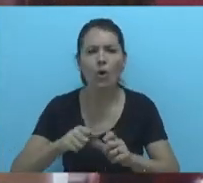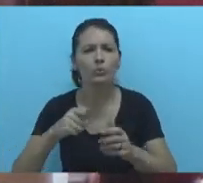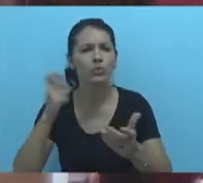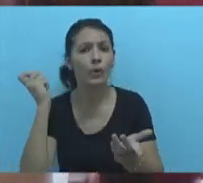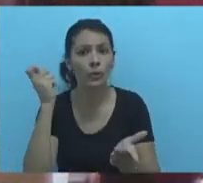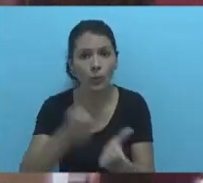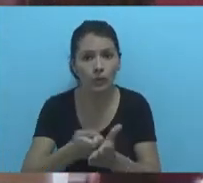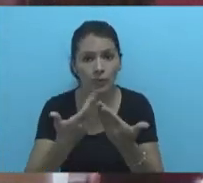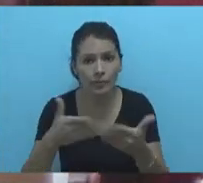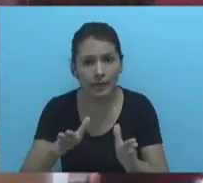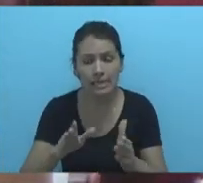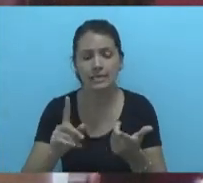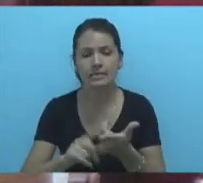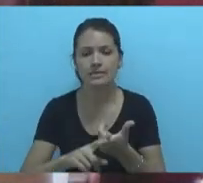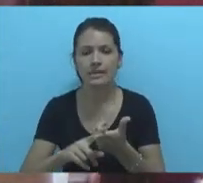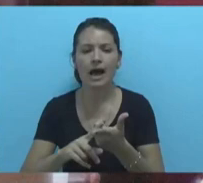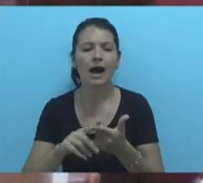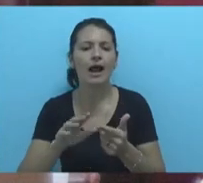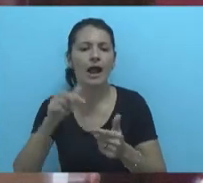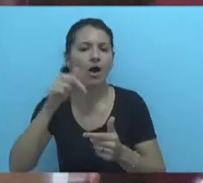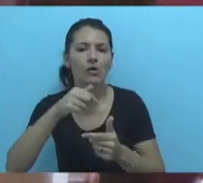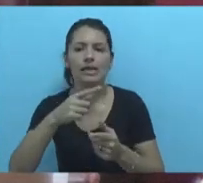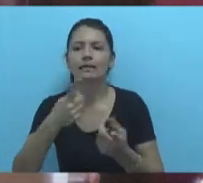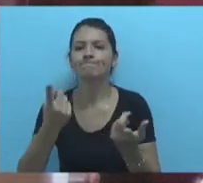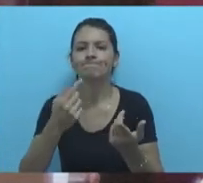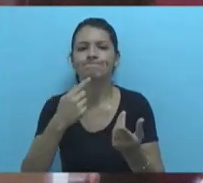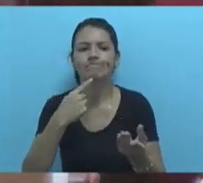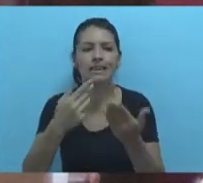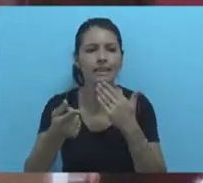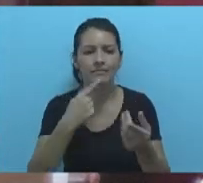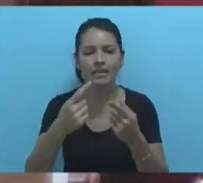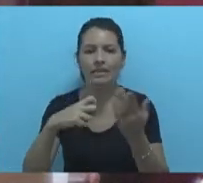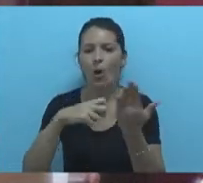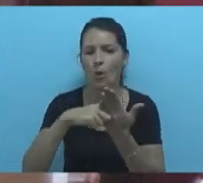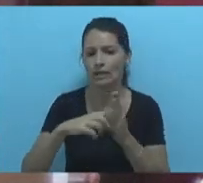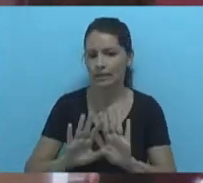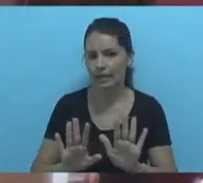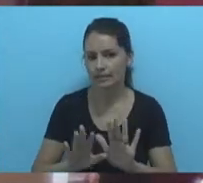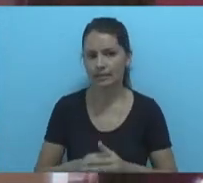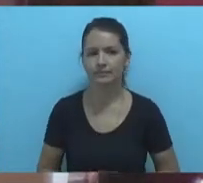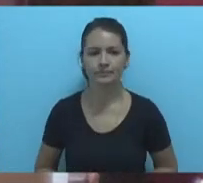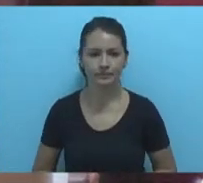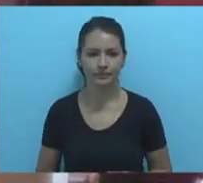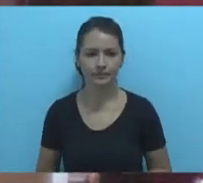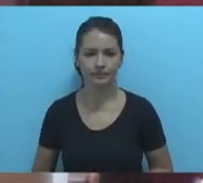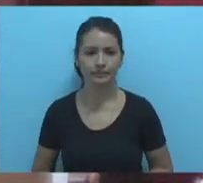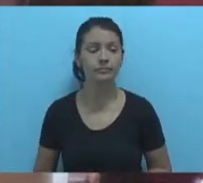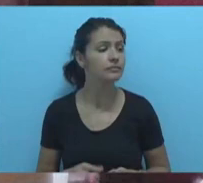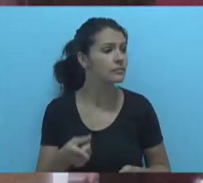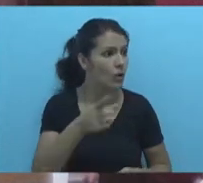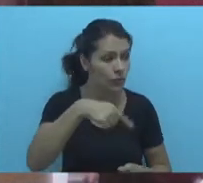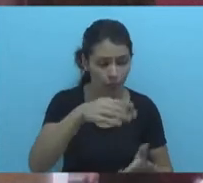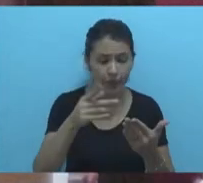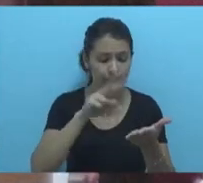eso tenemos previsto entrevistas con los jueces que van a llevar la causa adelante. Nada más, está a disposición de